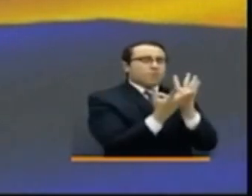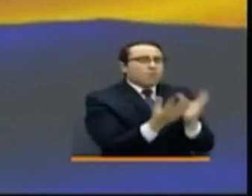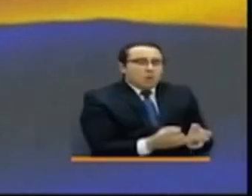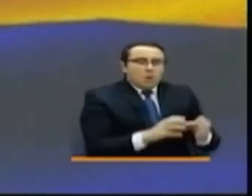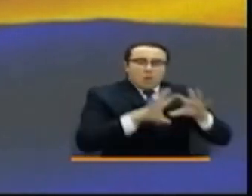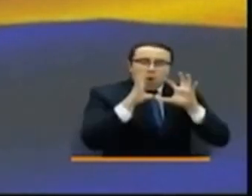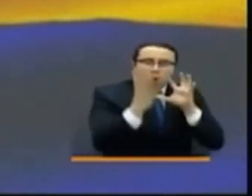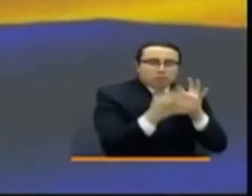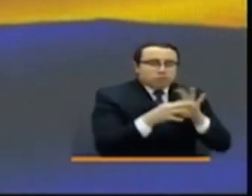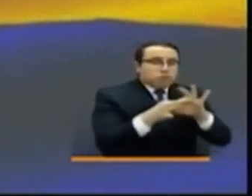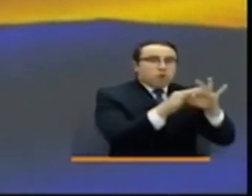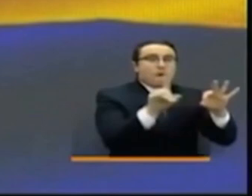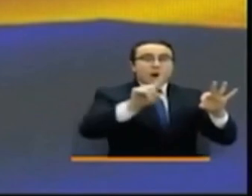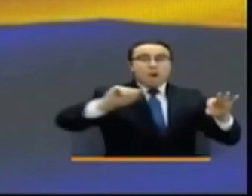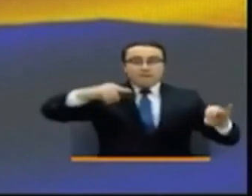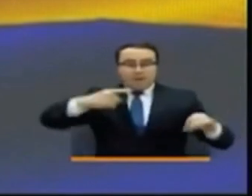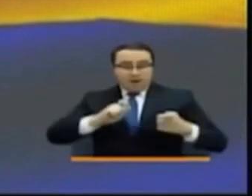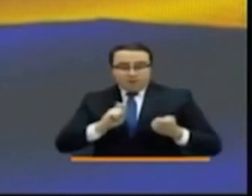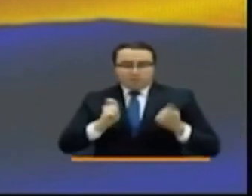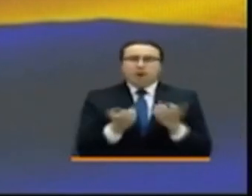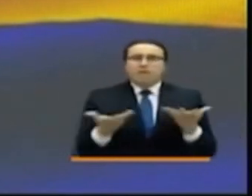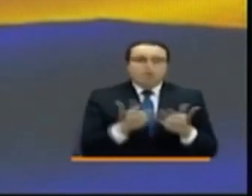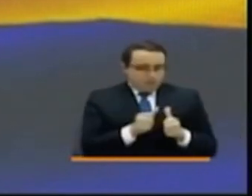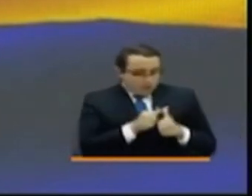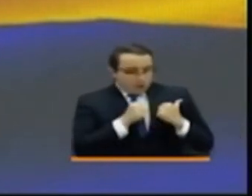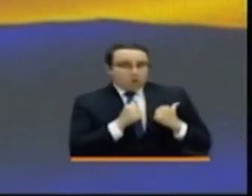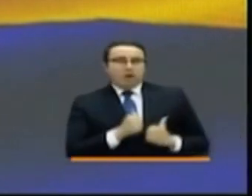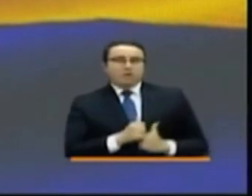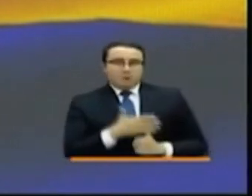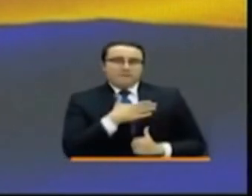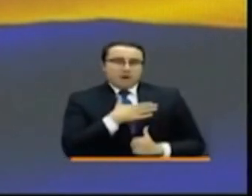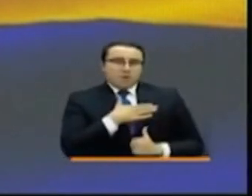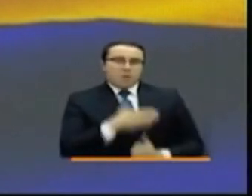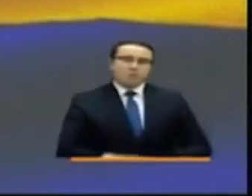nuestros corazones, primero en mi corazón.